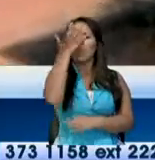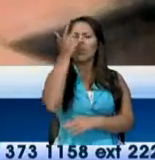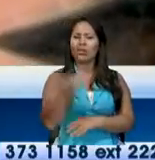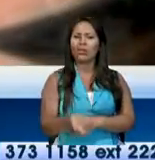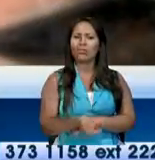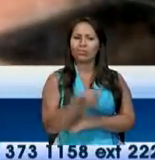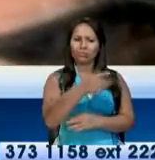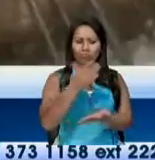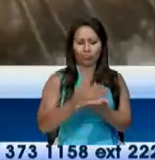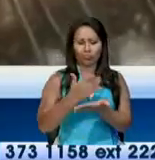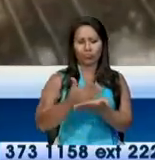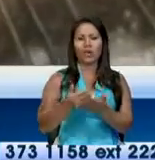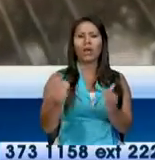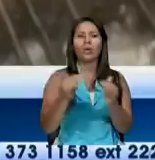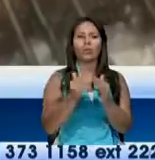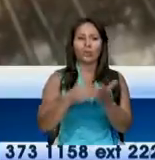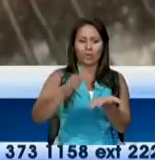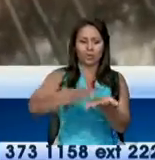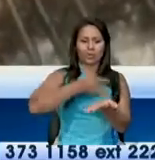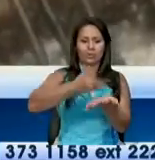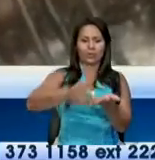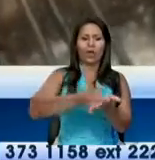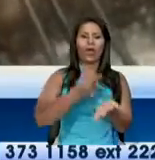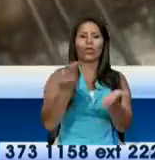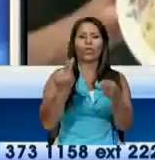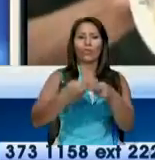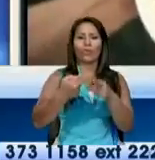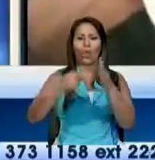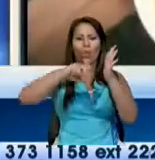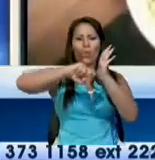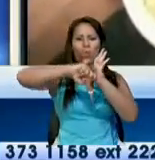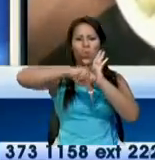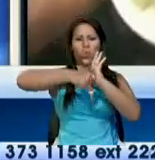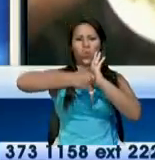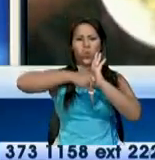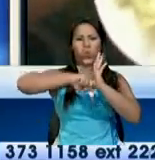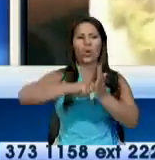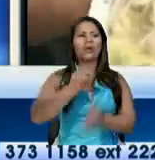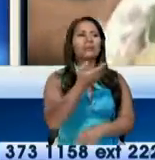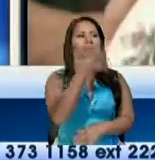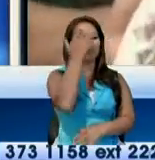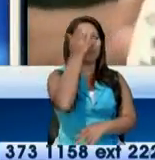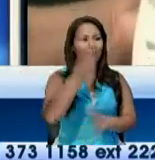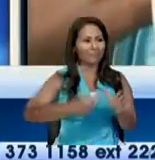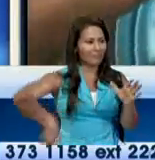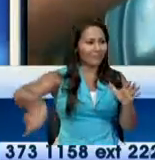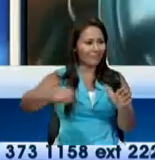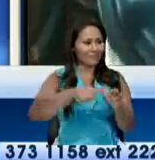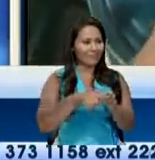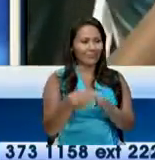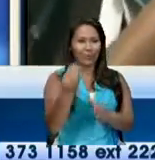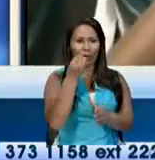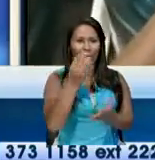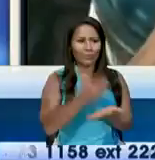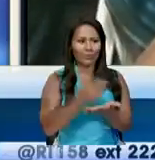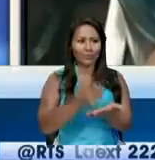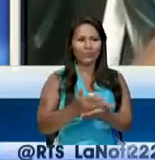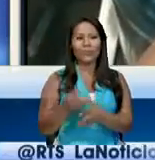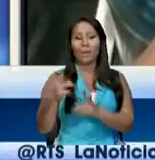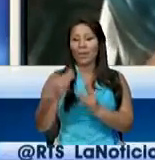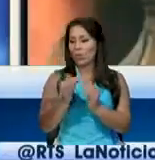la sazón del cuy, de ahí su nombre. La gallina cuyada pues se la prepara con la línea de